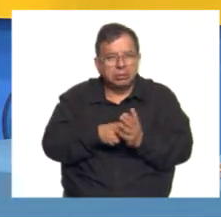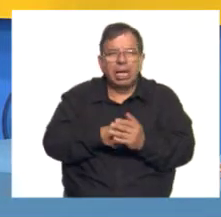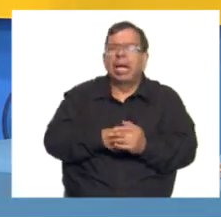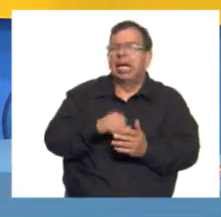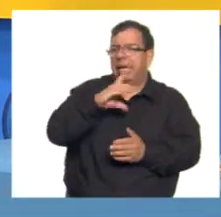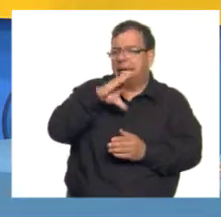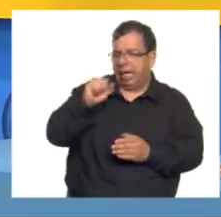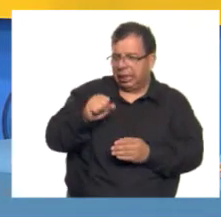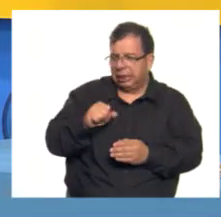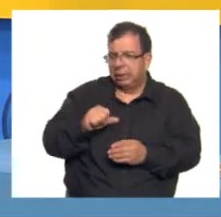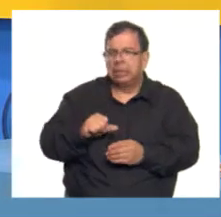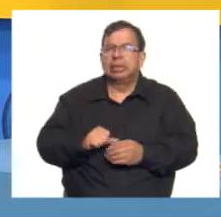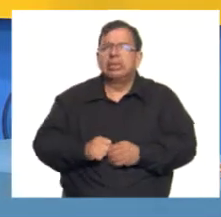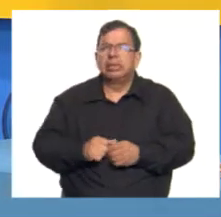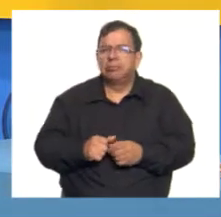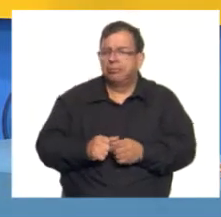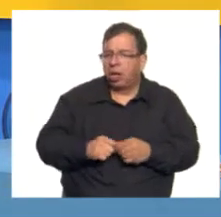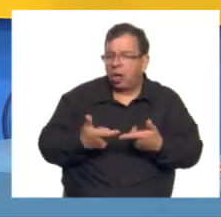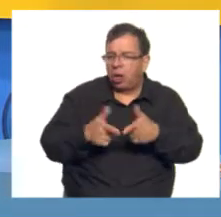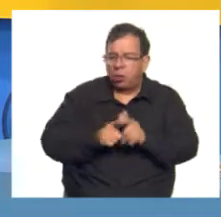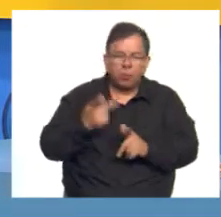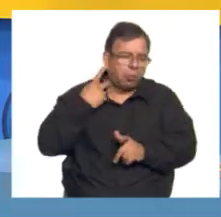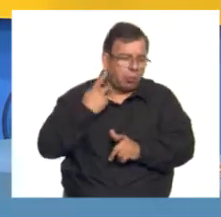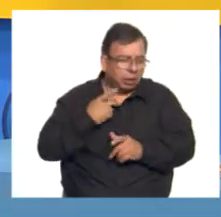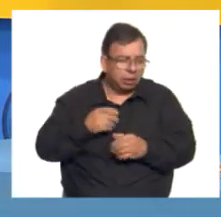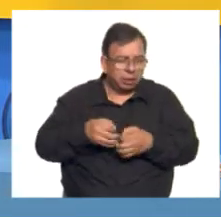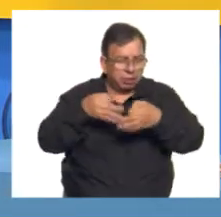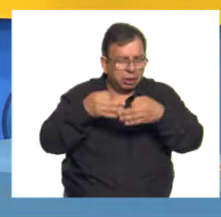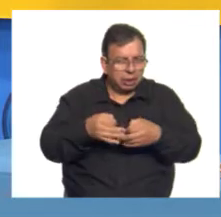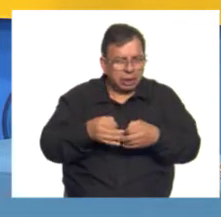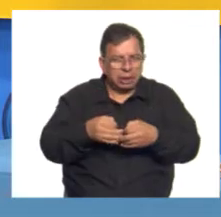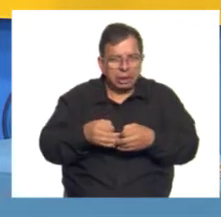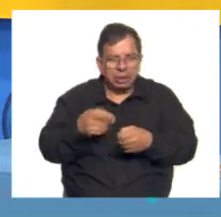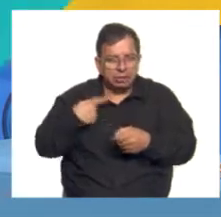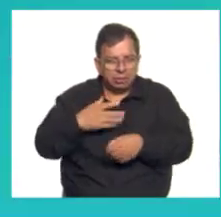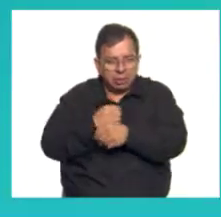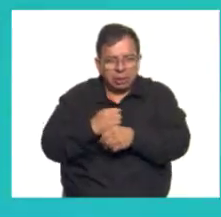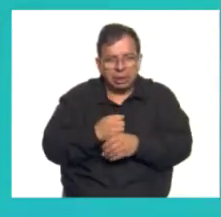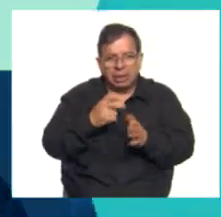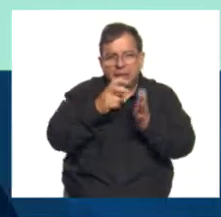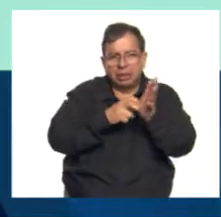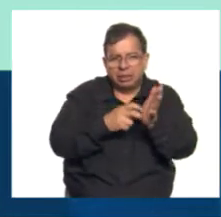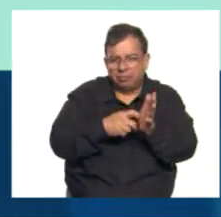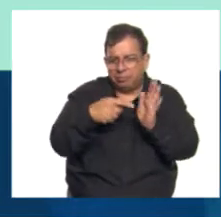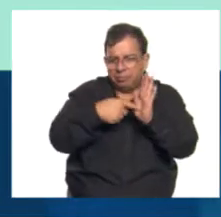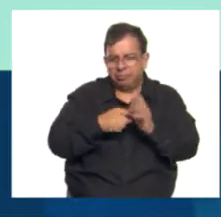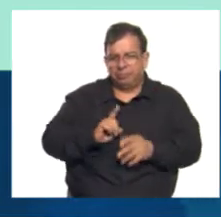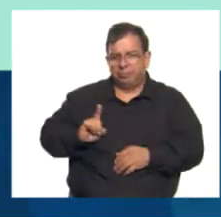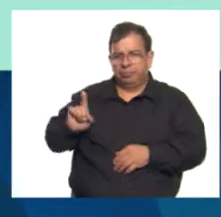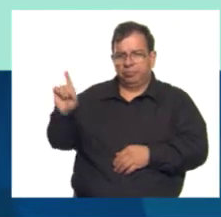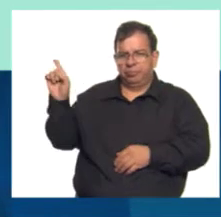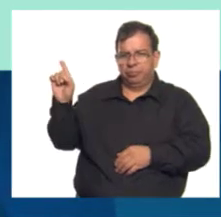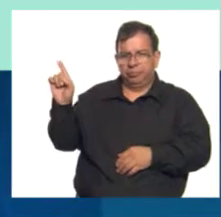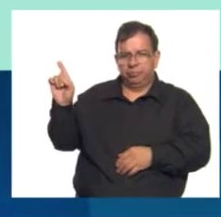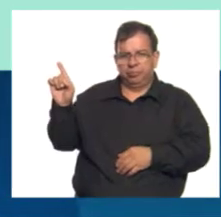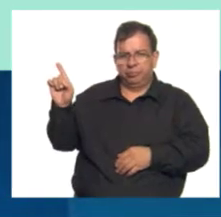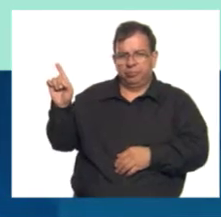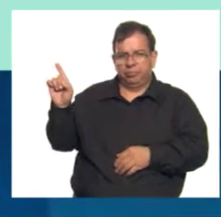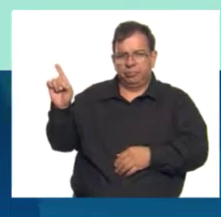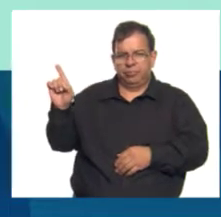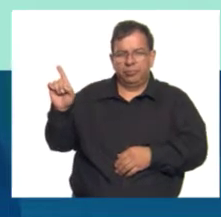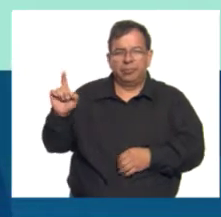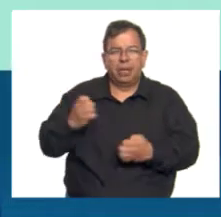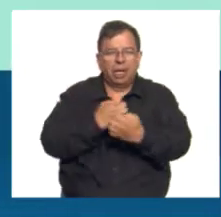el partido oficial y la aceptación de los partidarios de Cárdenas. La reforma decía que la educación